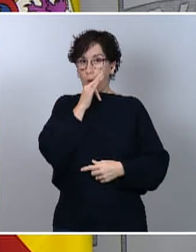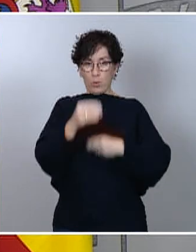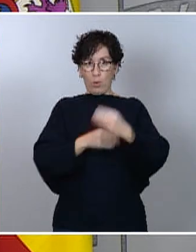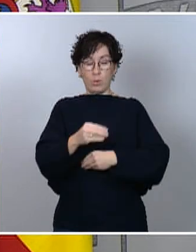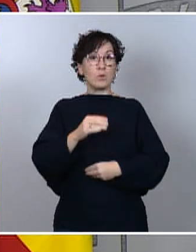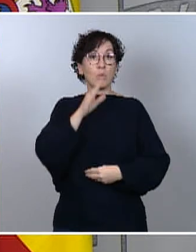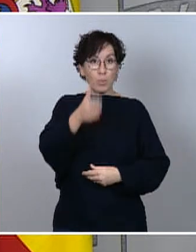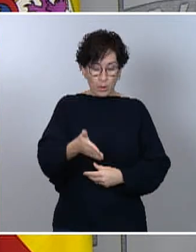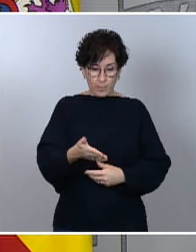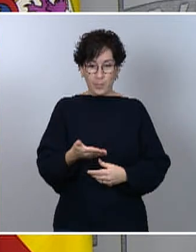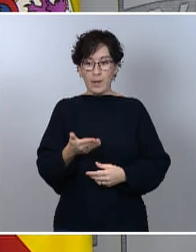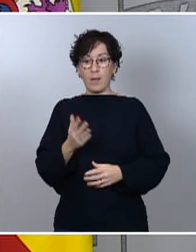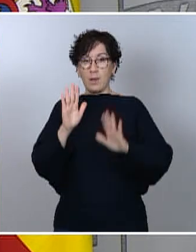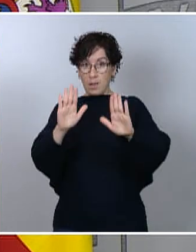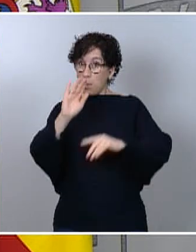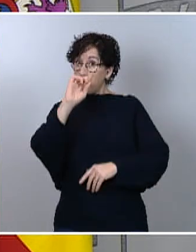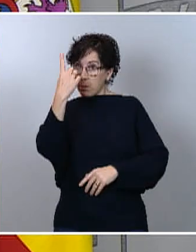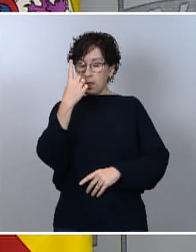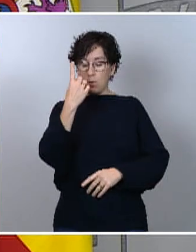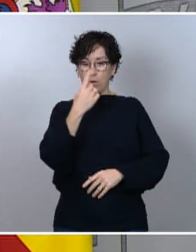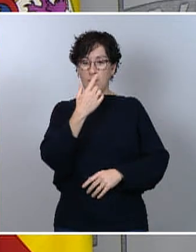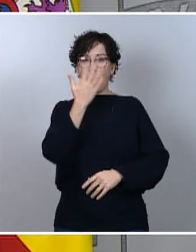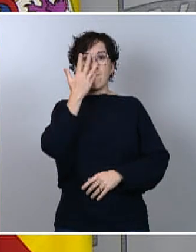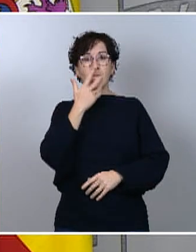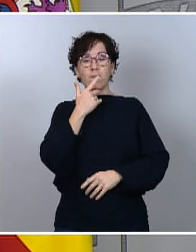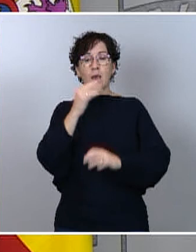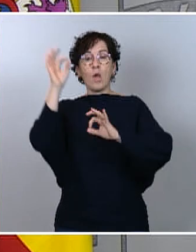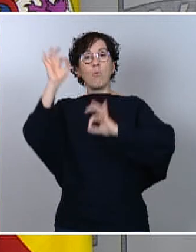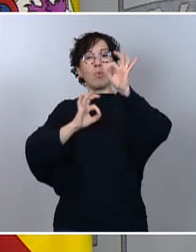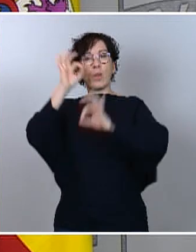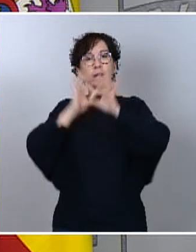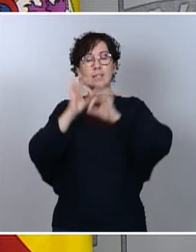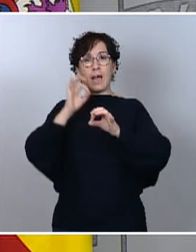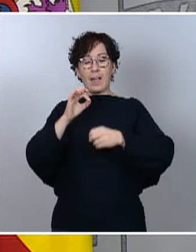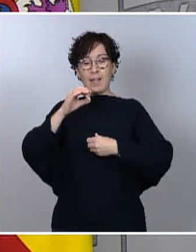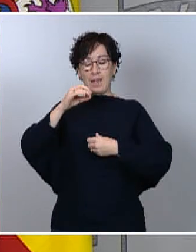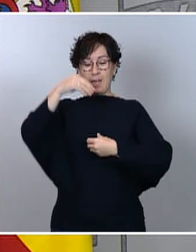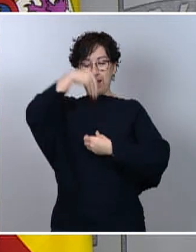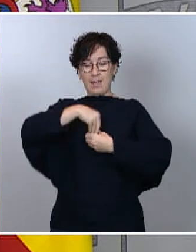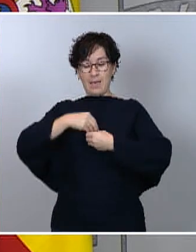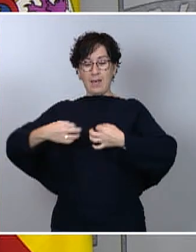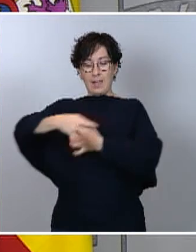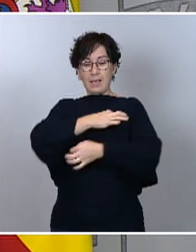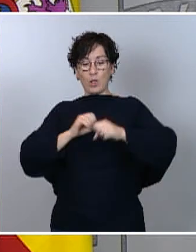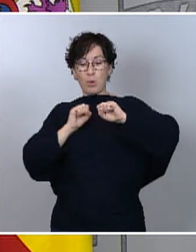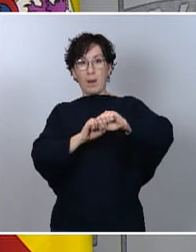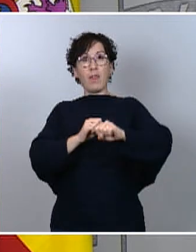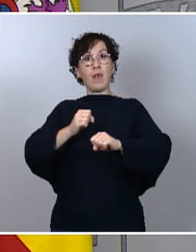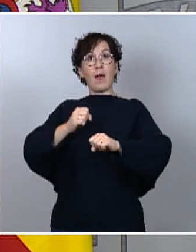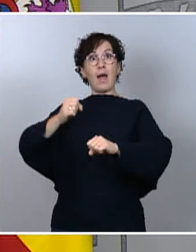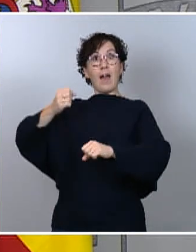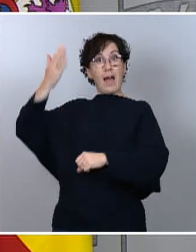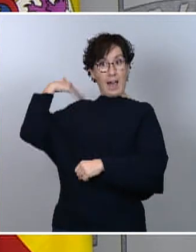esperar a que el porcentaje de seroprevalencia global y el porcentaje de seroprevalencia actual esté consolidado con los datos de